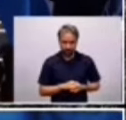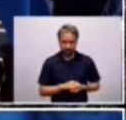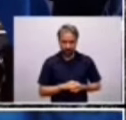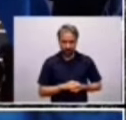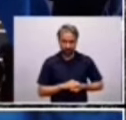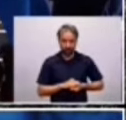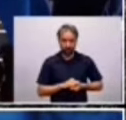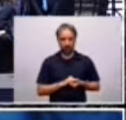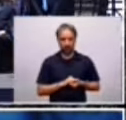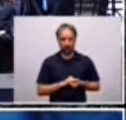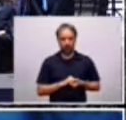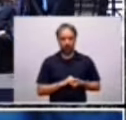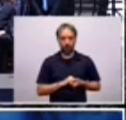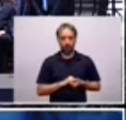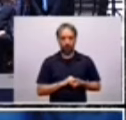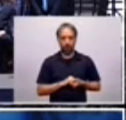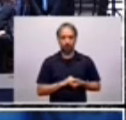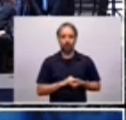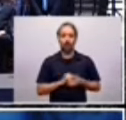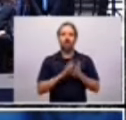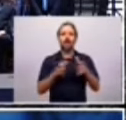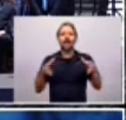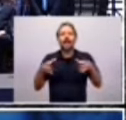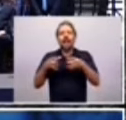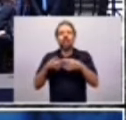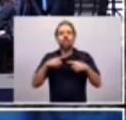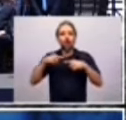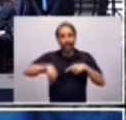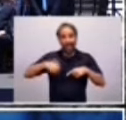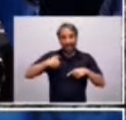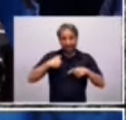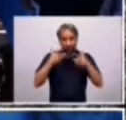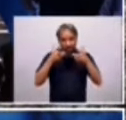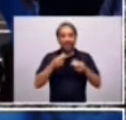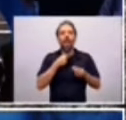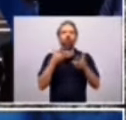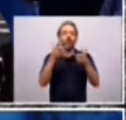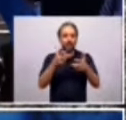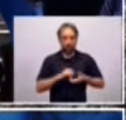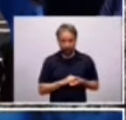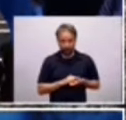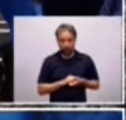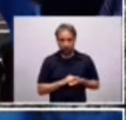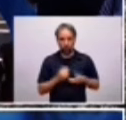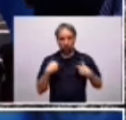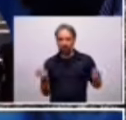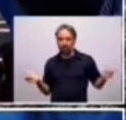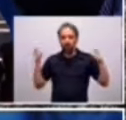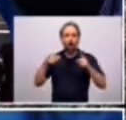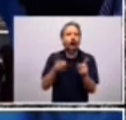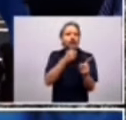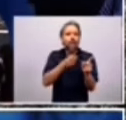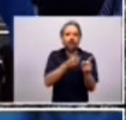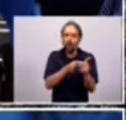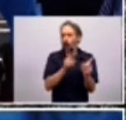bueno, fíjense, muchachos, nosotros les vamos a poner el aumento por decreto según lo que nosotros consideremos que ustedes pueden o no necesitar. No le tiraste una soga